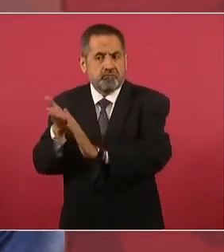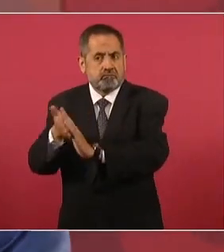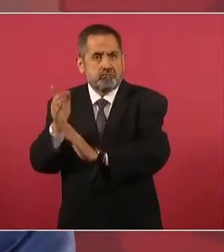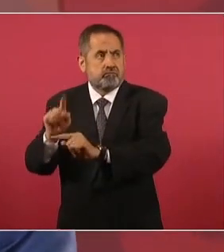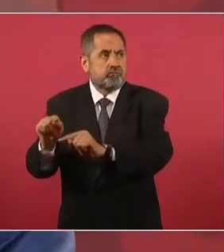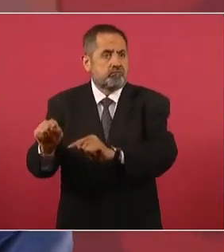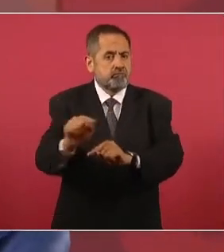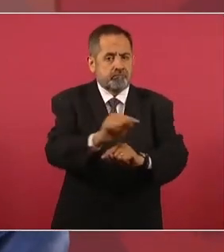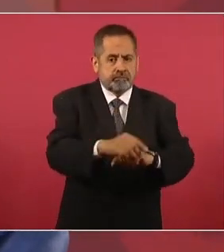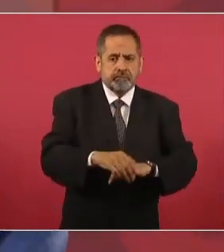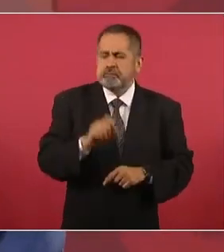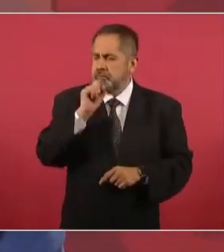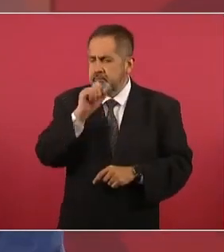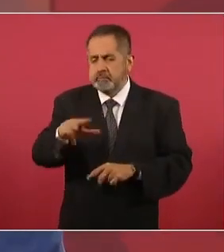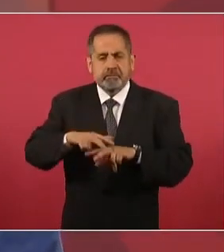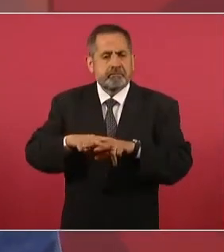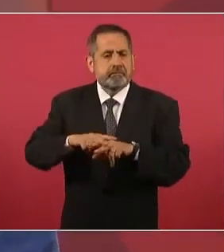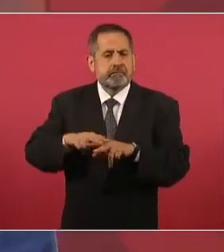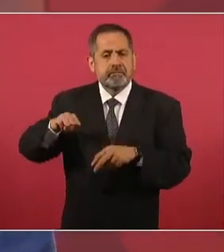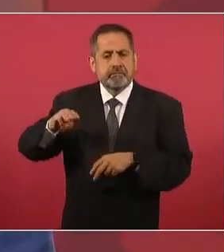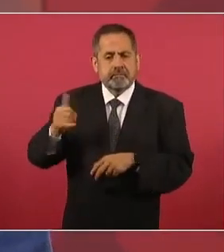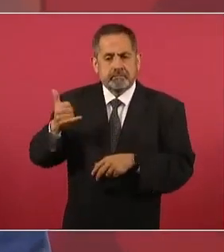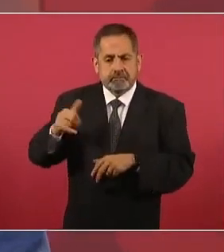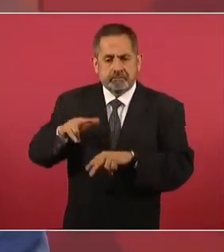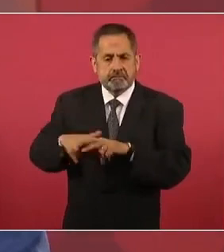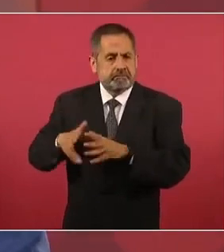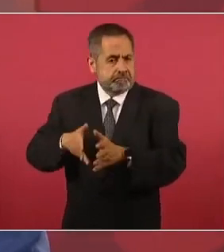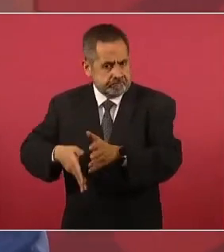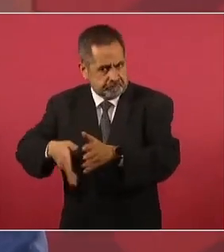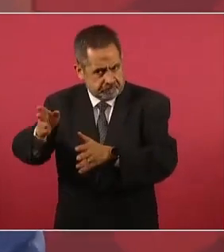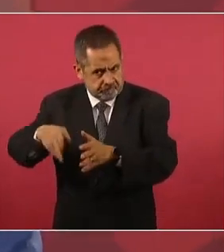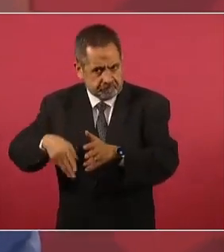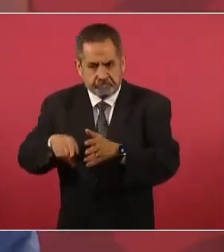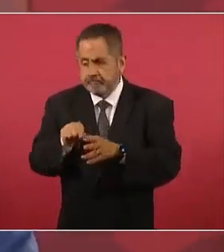lo mismo en las ciudades fronterizas,